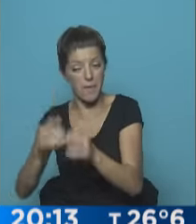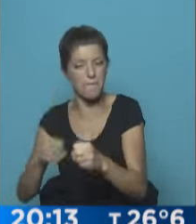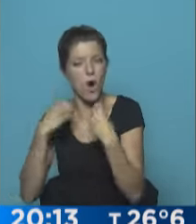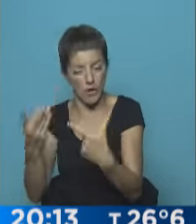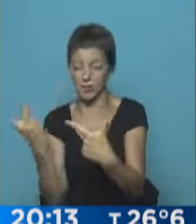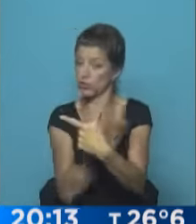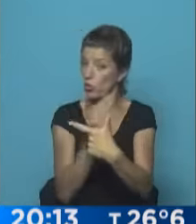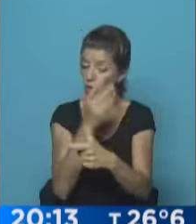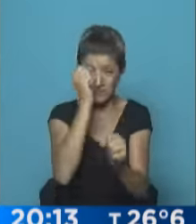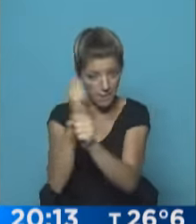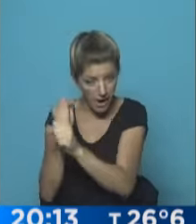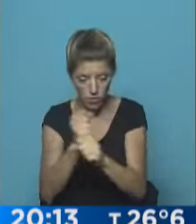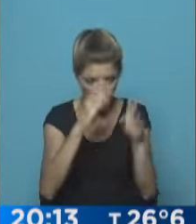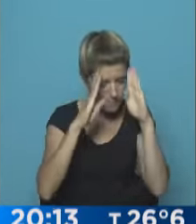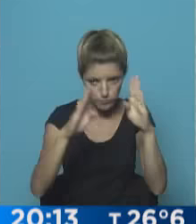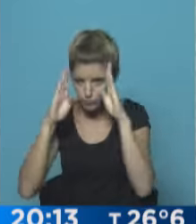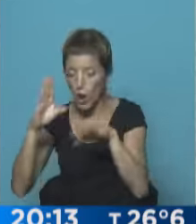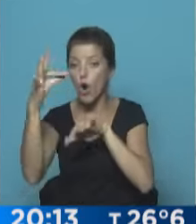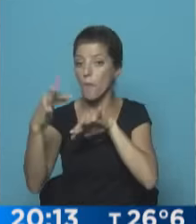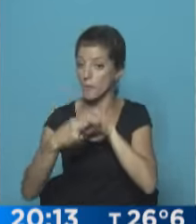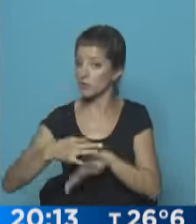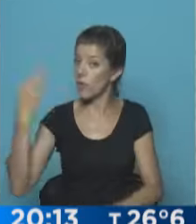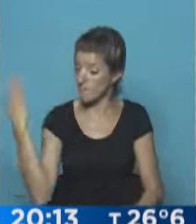tareas en las cuales estamos realmente comprometidos